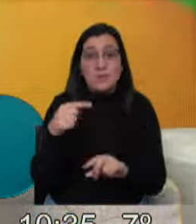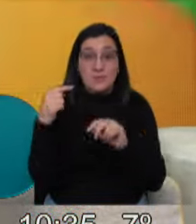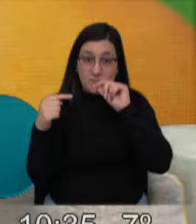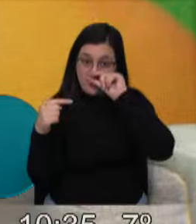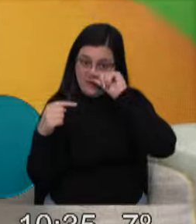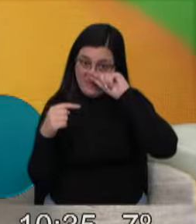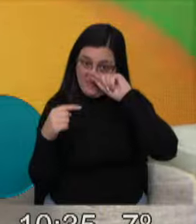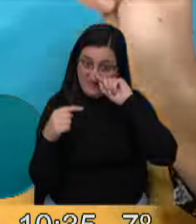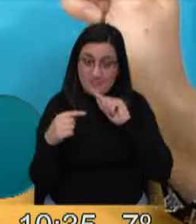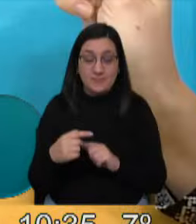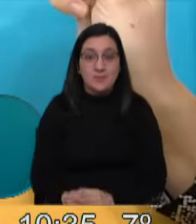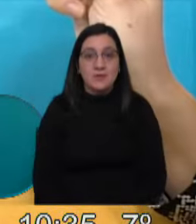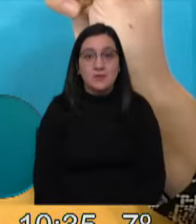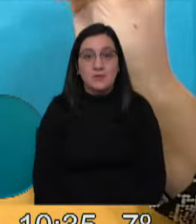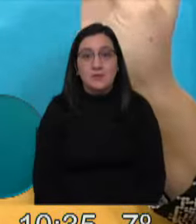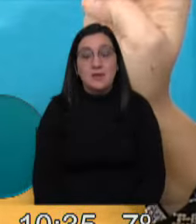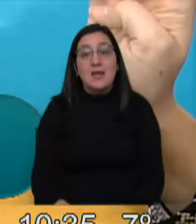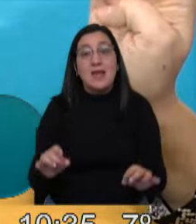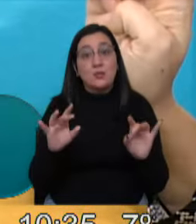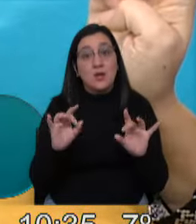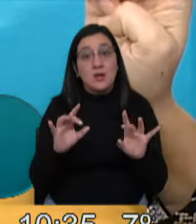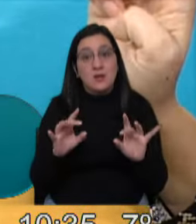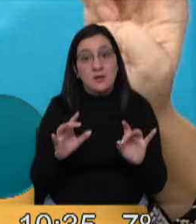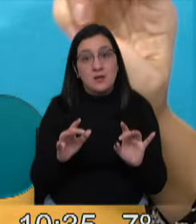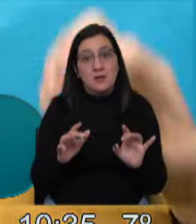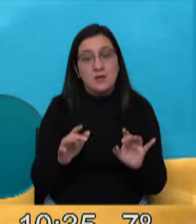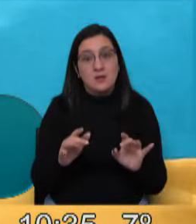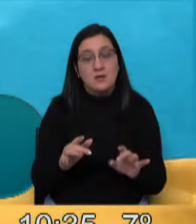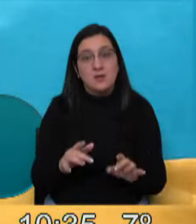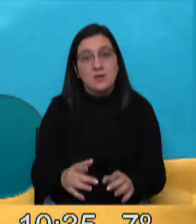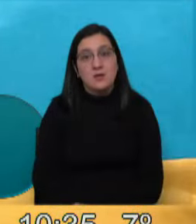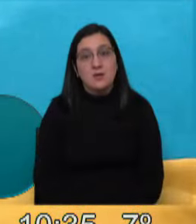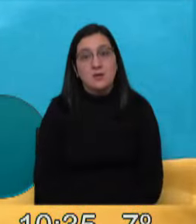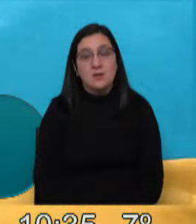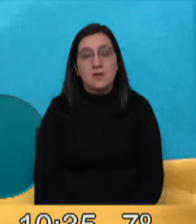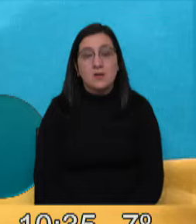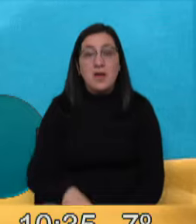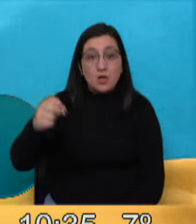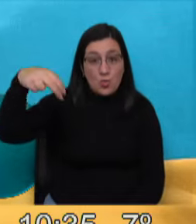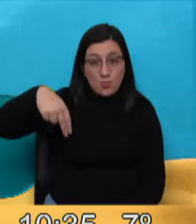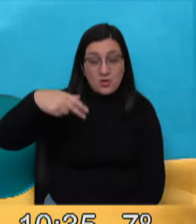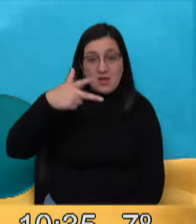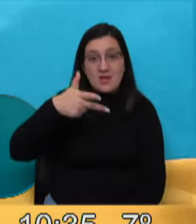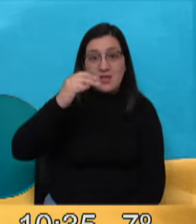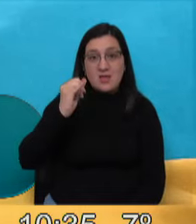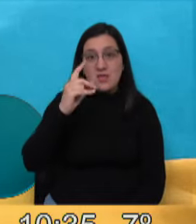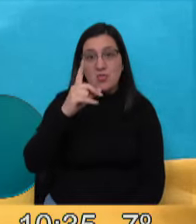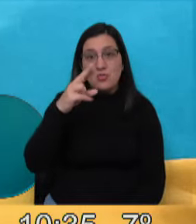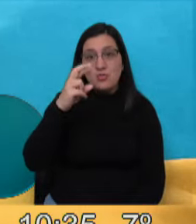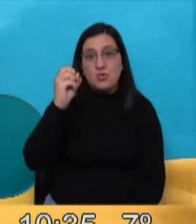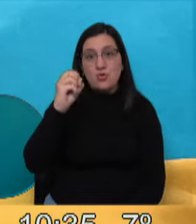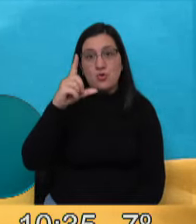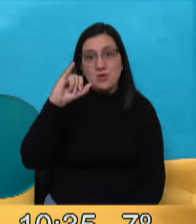pero sí está comprobado el natural, que no hace mal. El natural, el que va, por ejemplo, a la salud articular. El común, el hidrolizado, Tiene